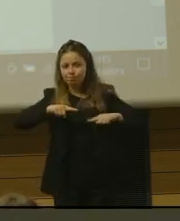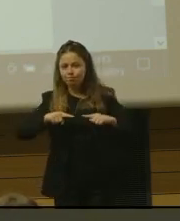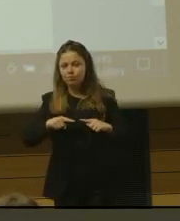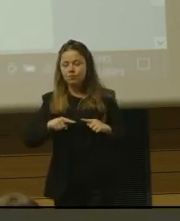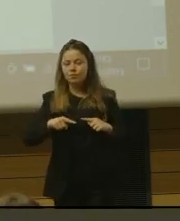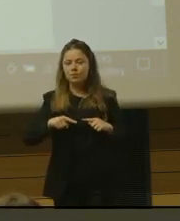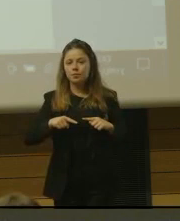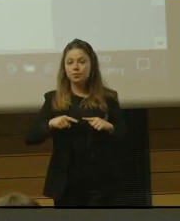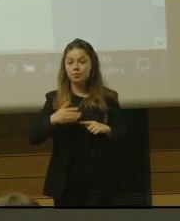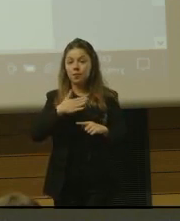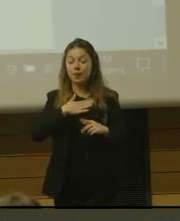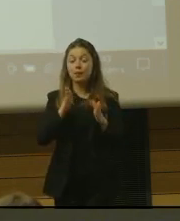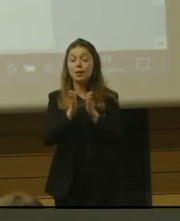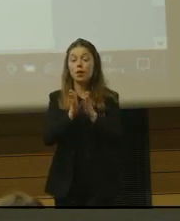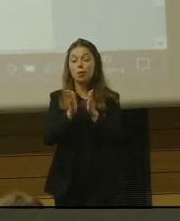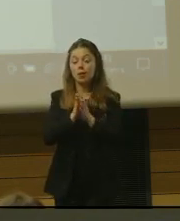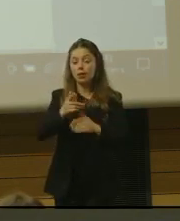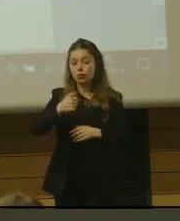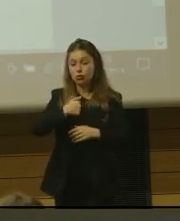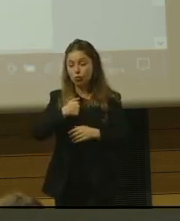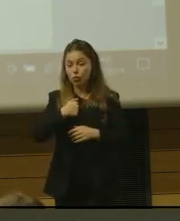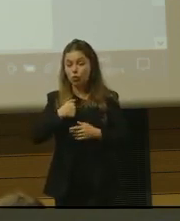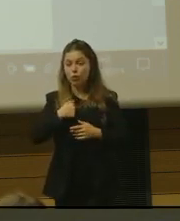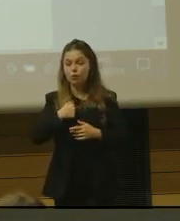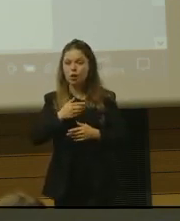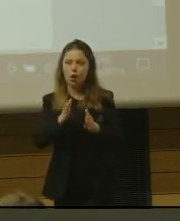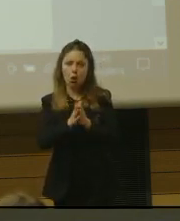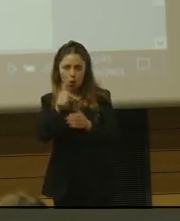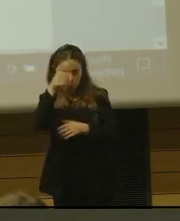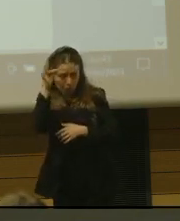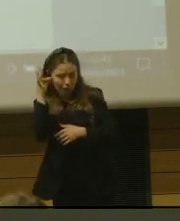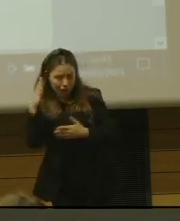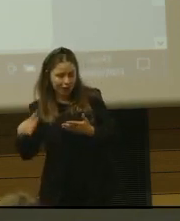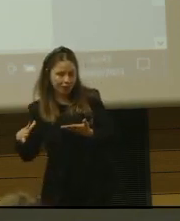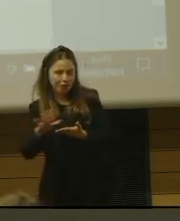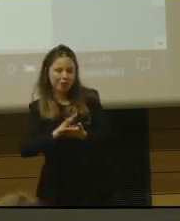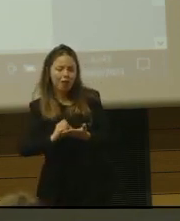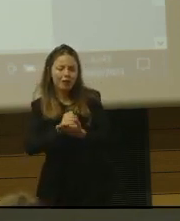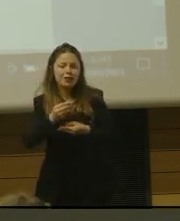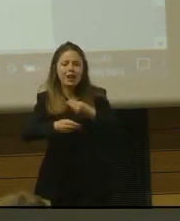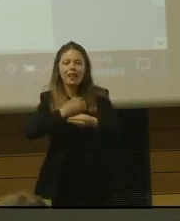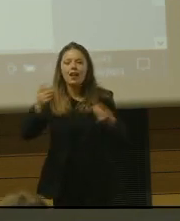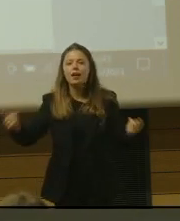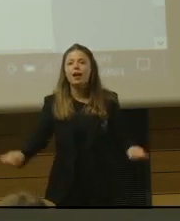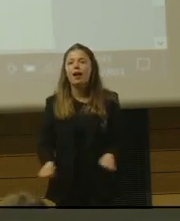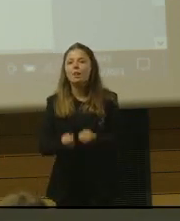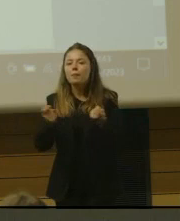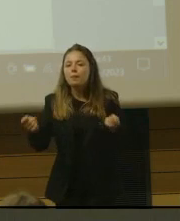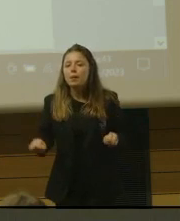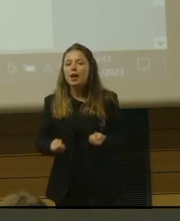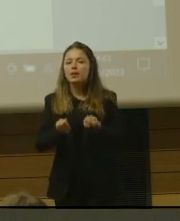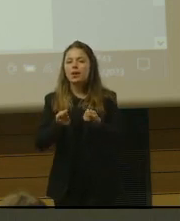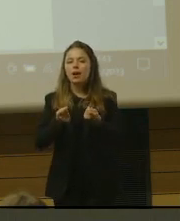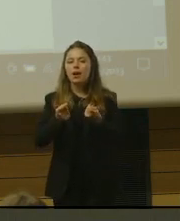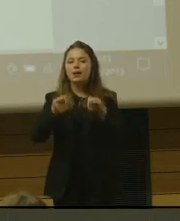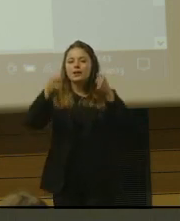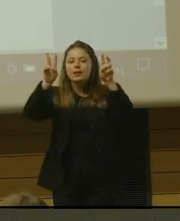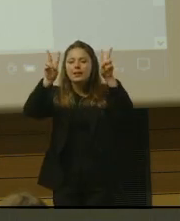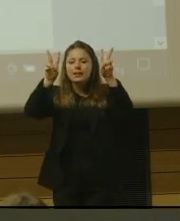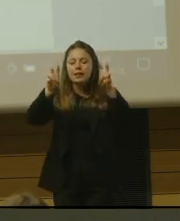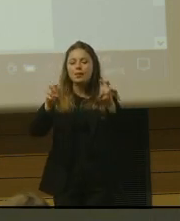y entre mis compañeros y yo y mis compañeras hacer una campaña acerca